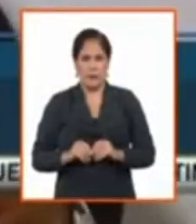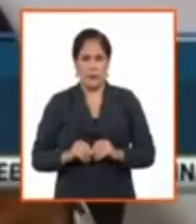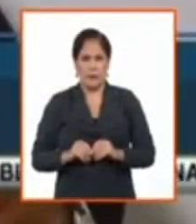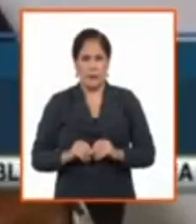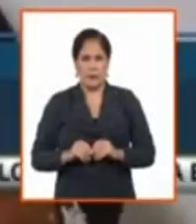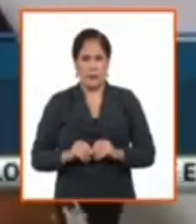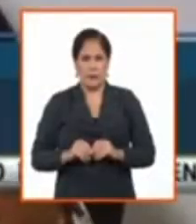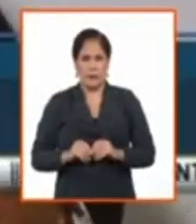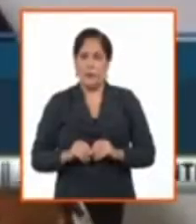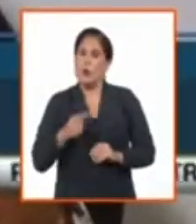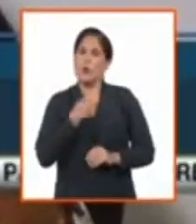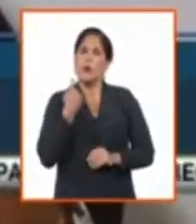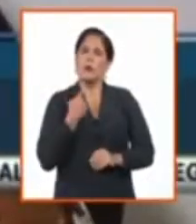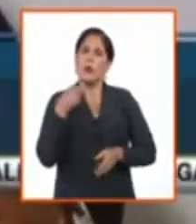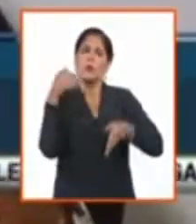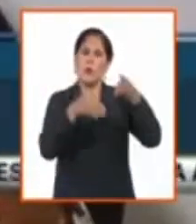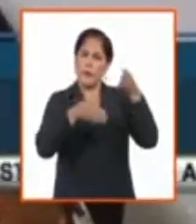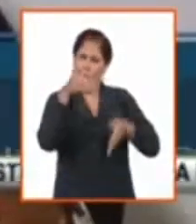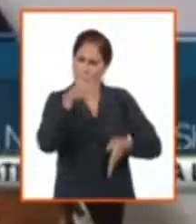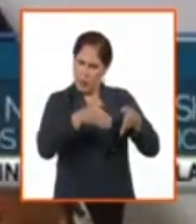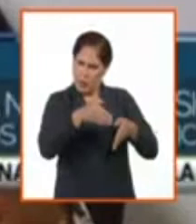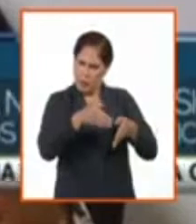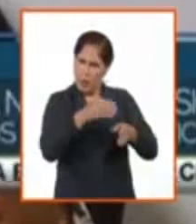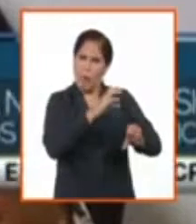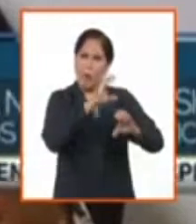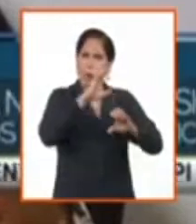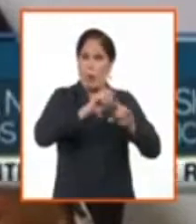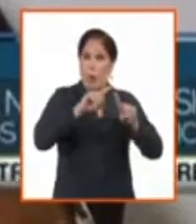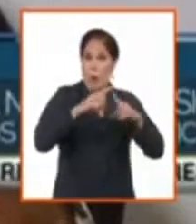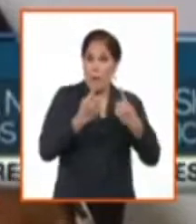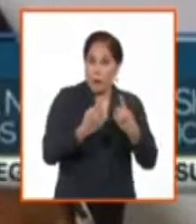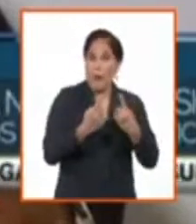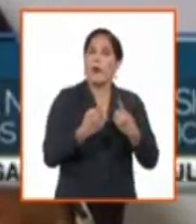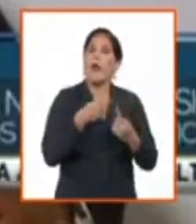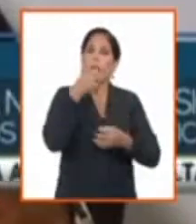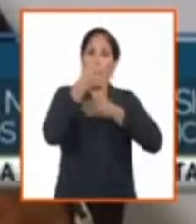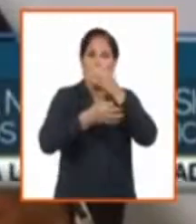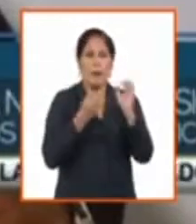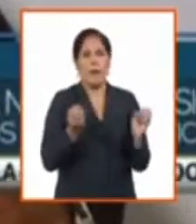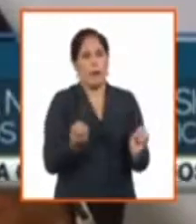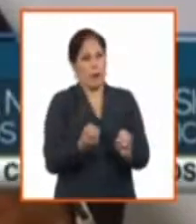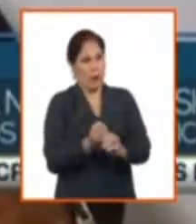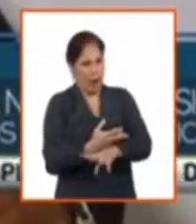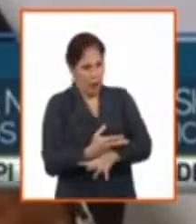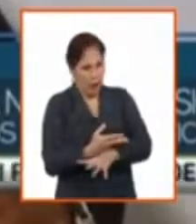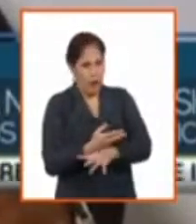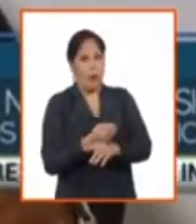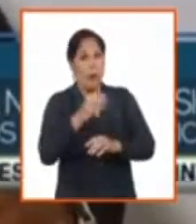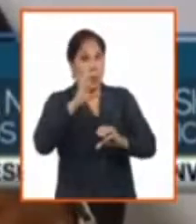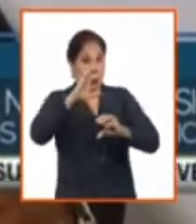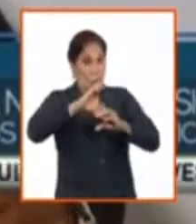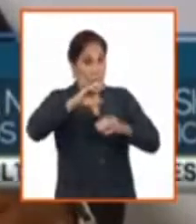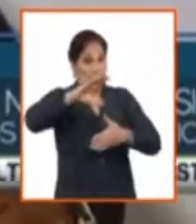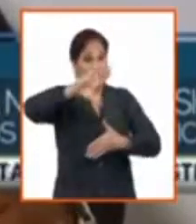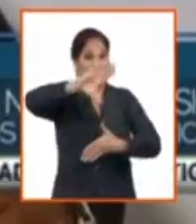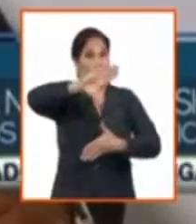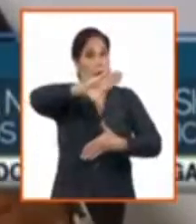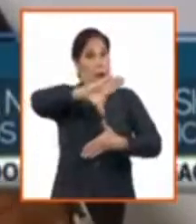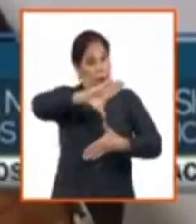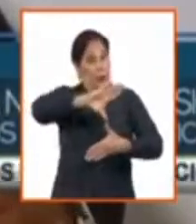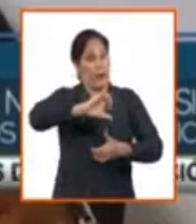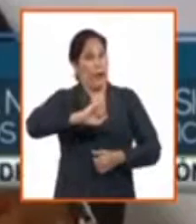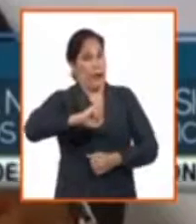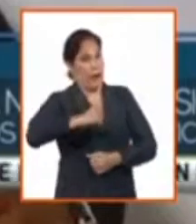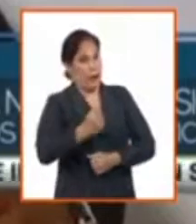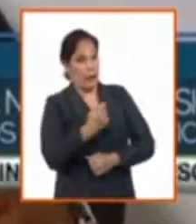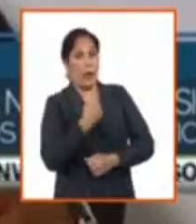decidimos así por varias razones una para dejar muy clara nuestra posición de que la cumbre de las américas exigía que todos